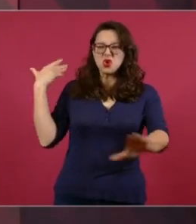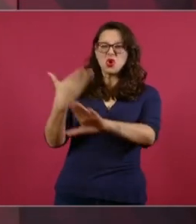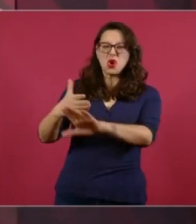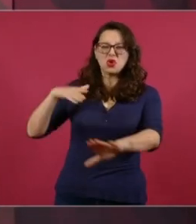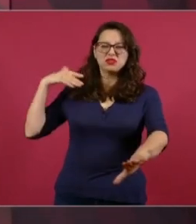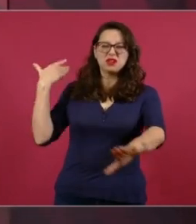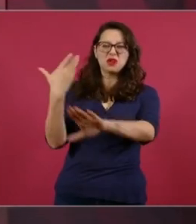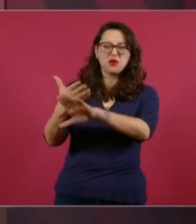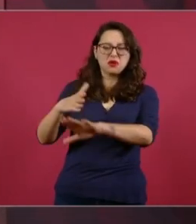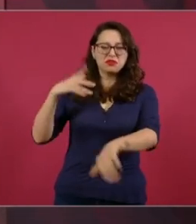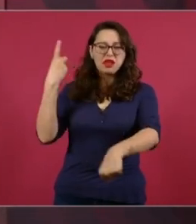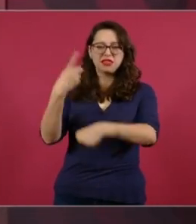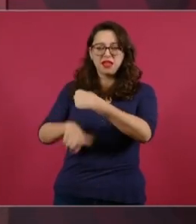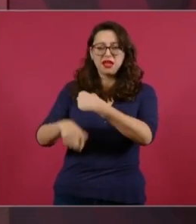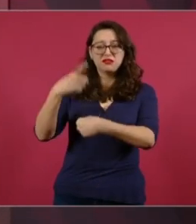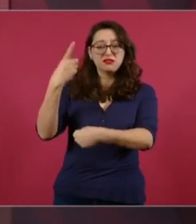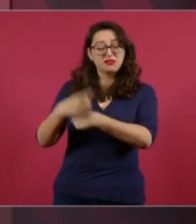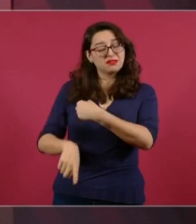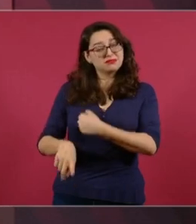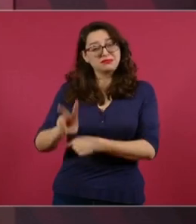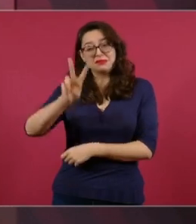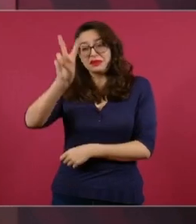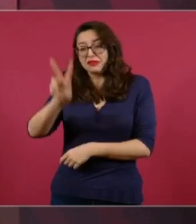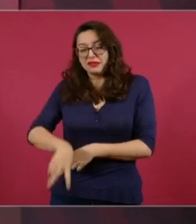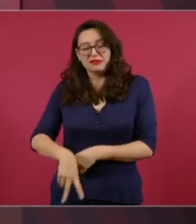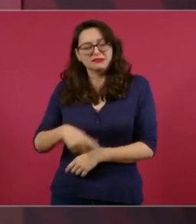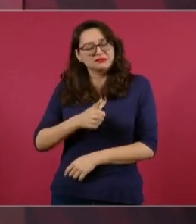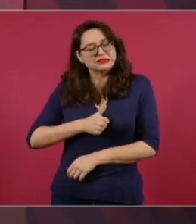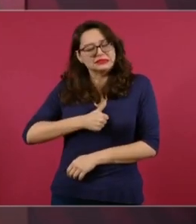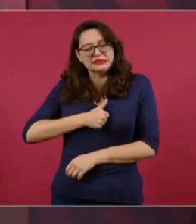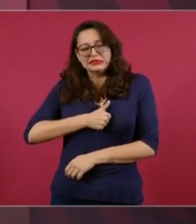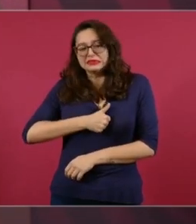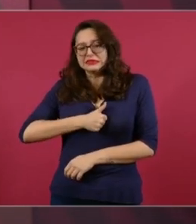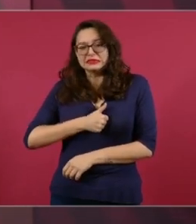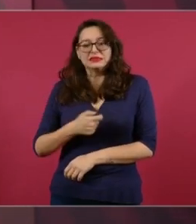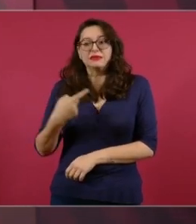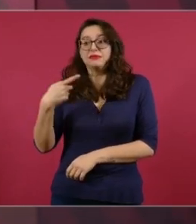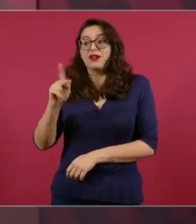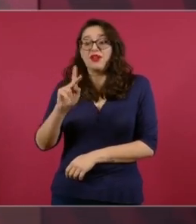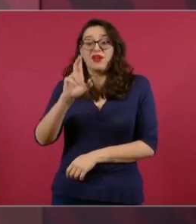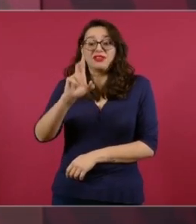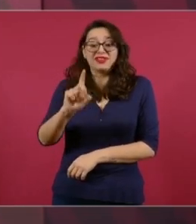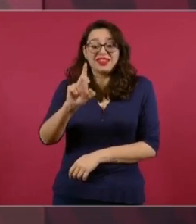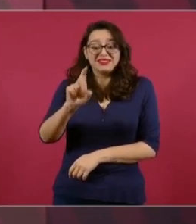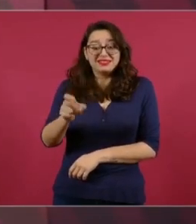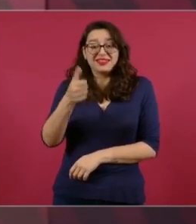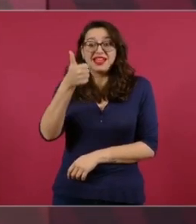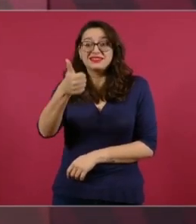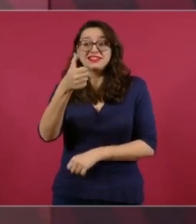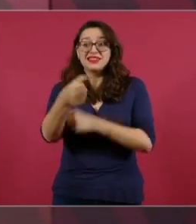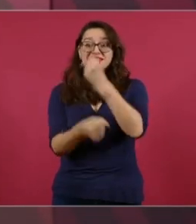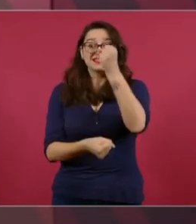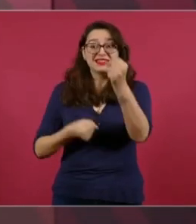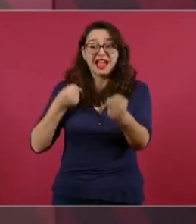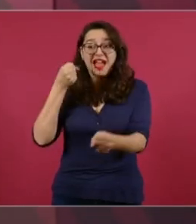imagínense, 36 años. De políticas